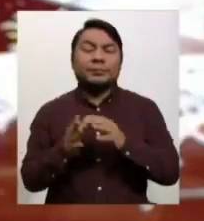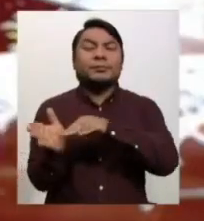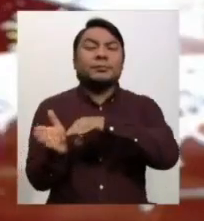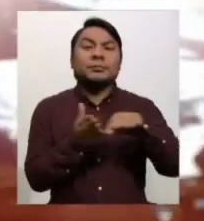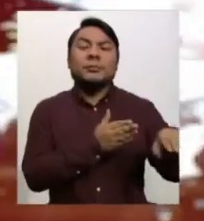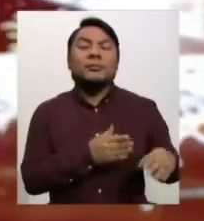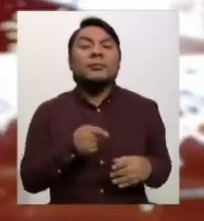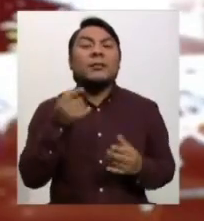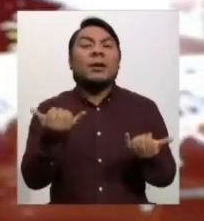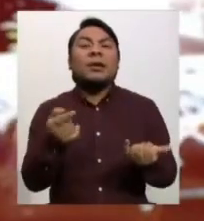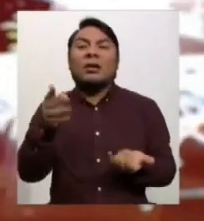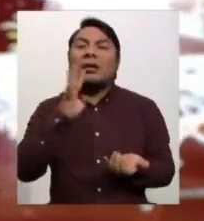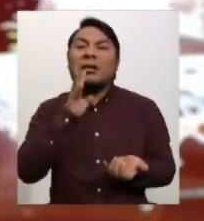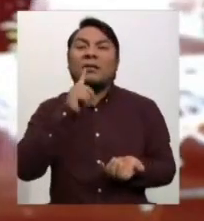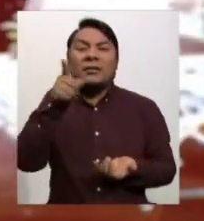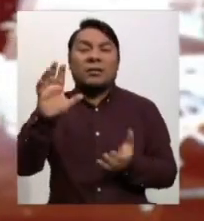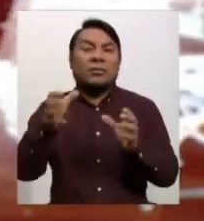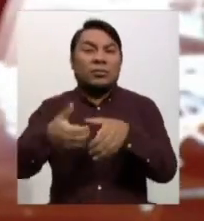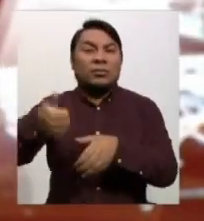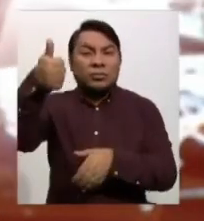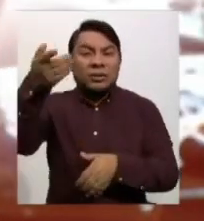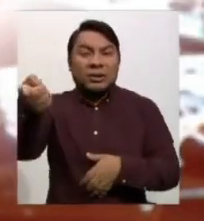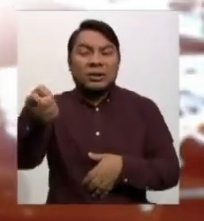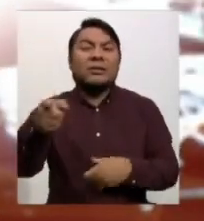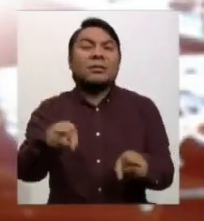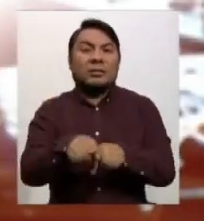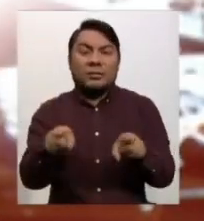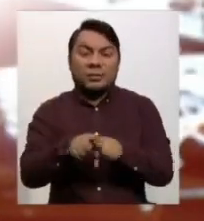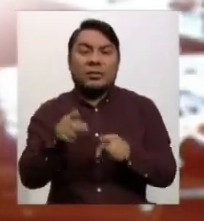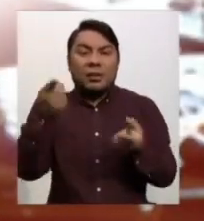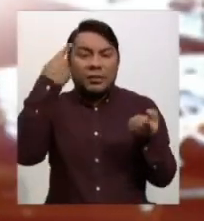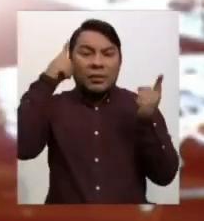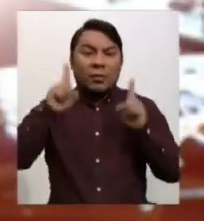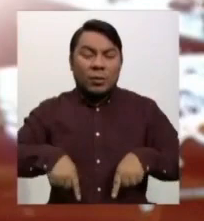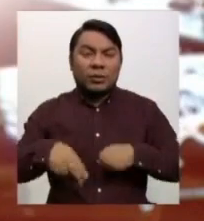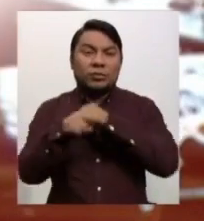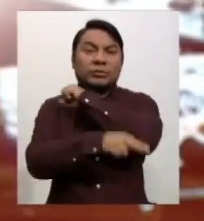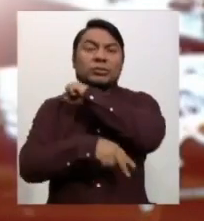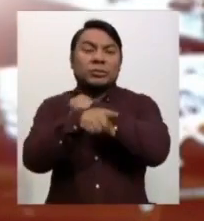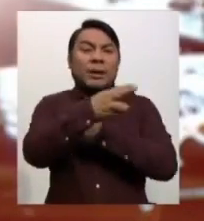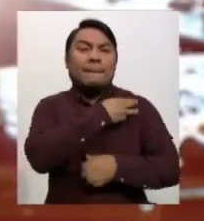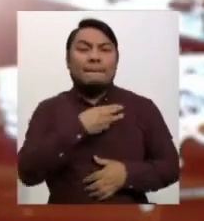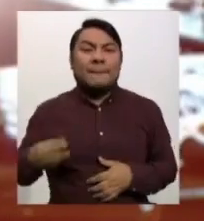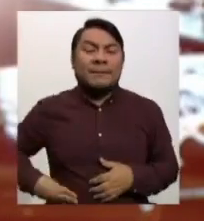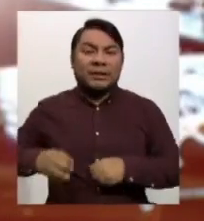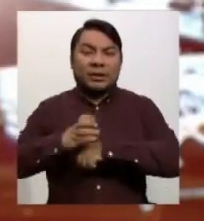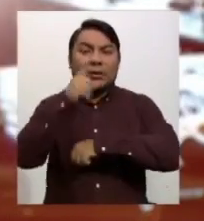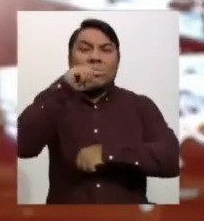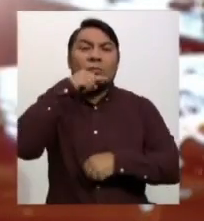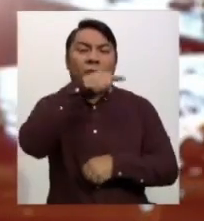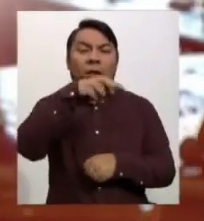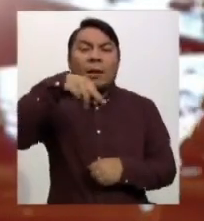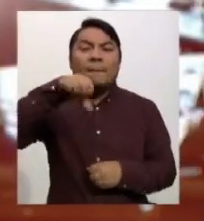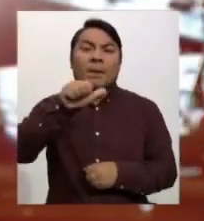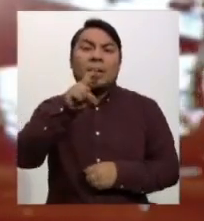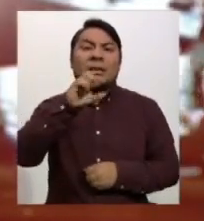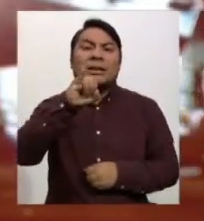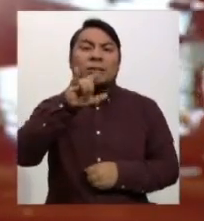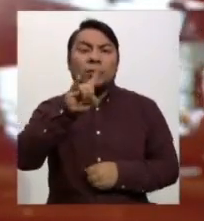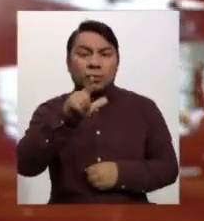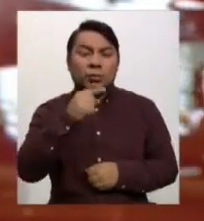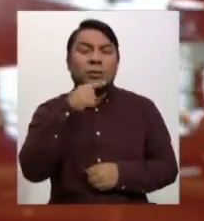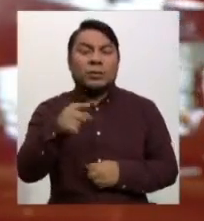Vamos a hablar de la situación del magisterio que fue expuesta ante el acuerdo nacional por la ministra de Educación, Marilú Martens, en una